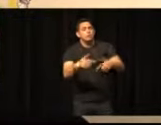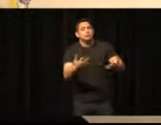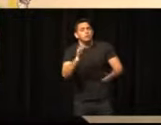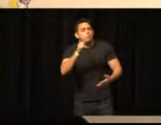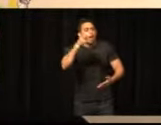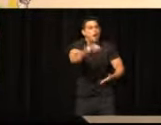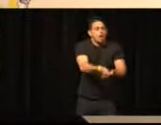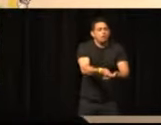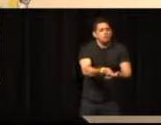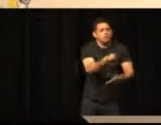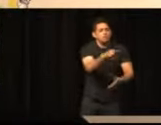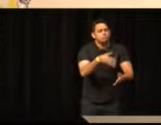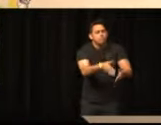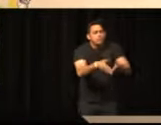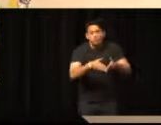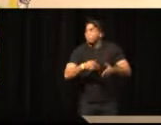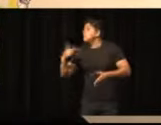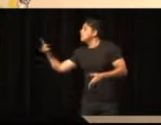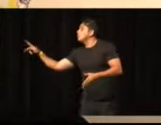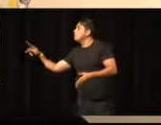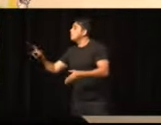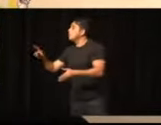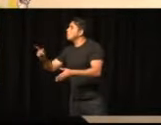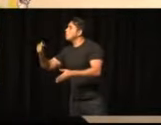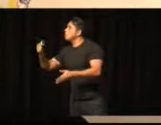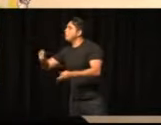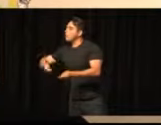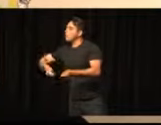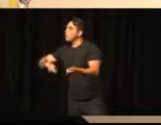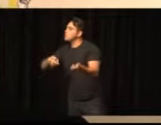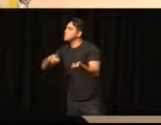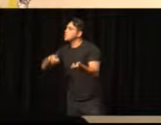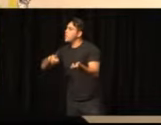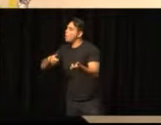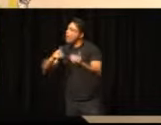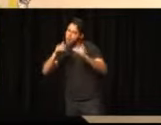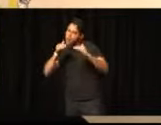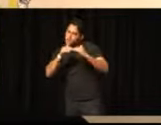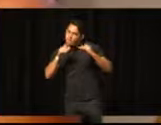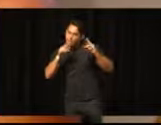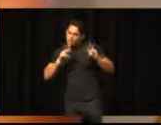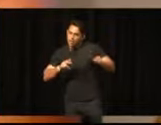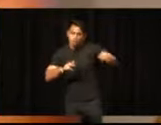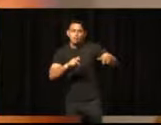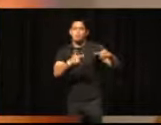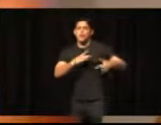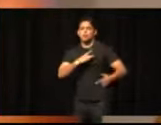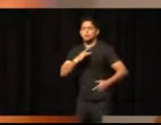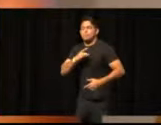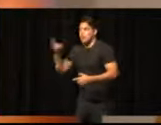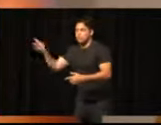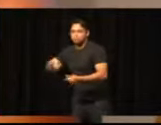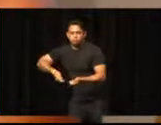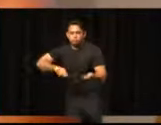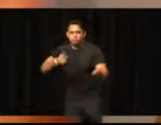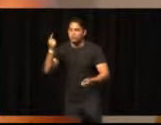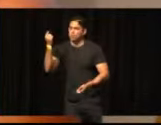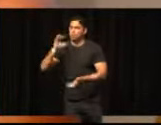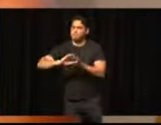obra, y vamos a pedir a aquellos que organizan ese evento, hagan una donación equivalente a esa mano de obra voluntaria, por